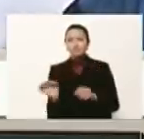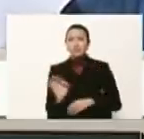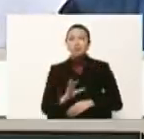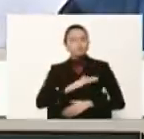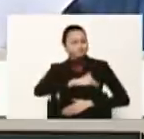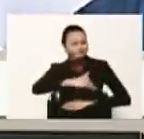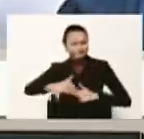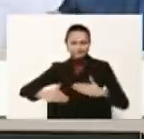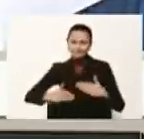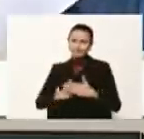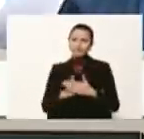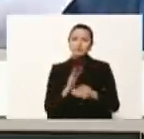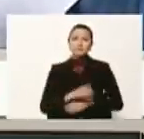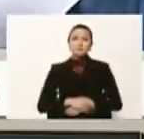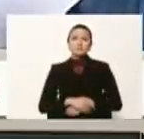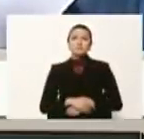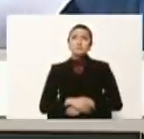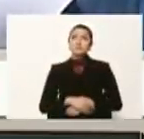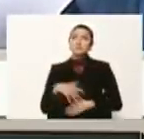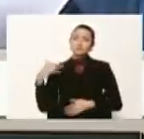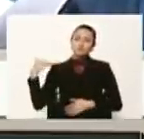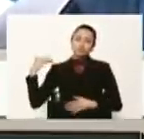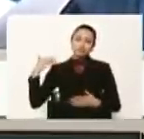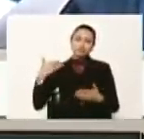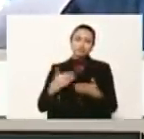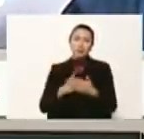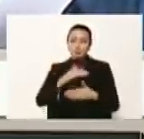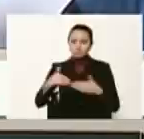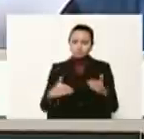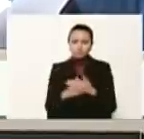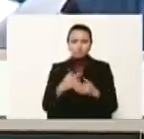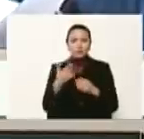estuvo meses y meses escondido en una embajada.